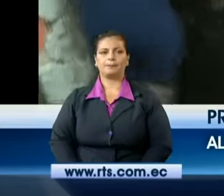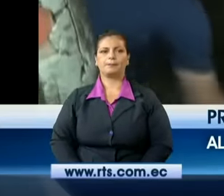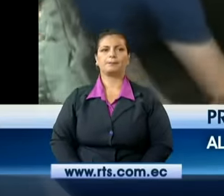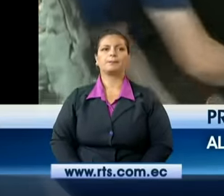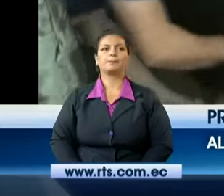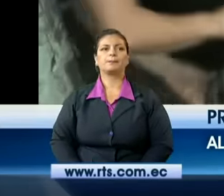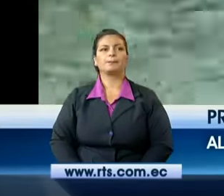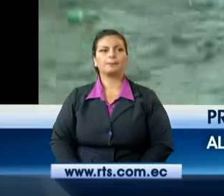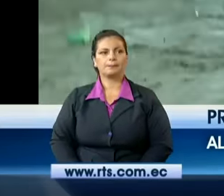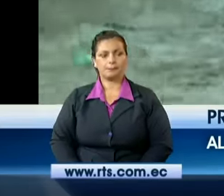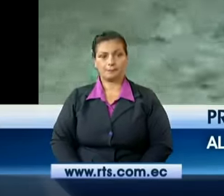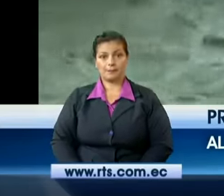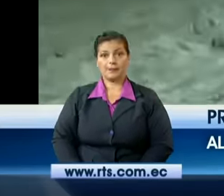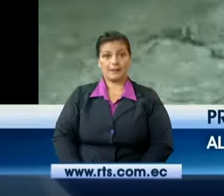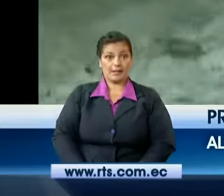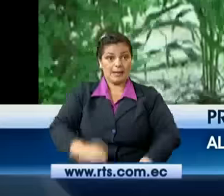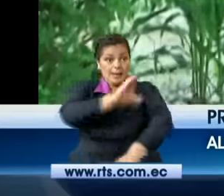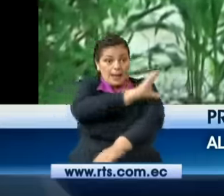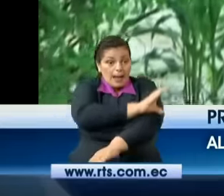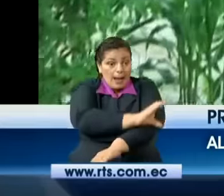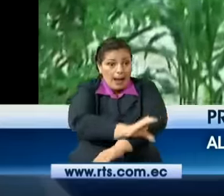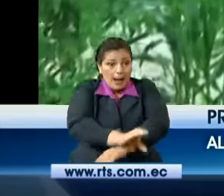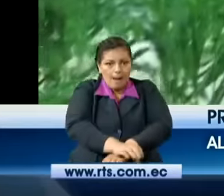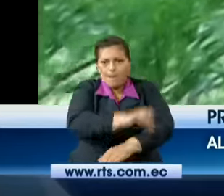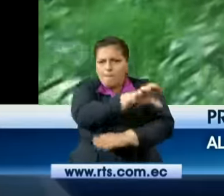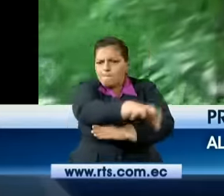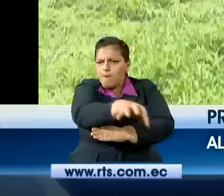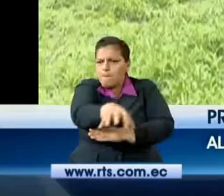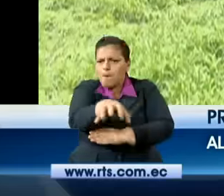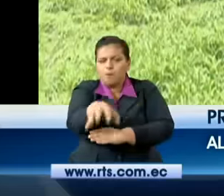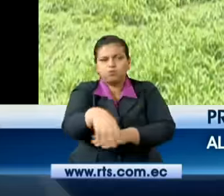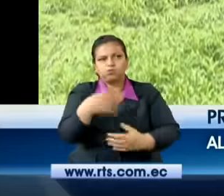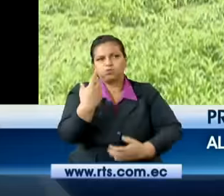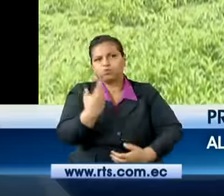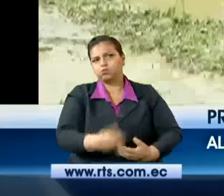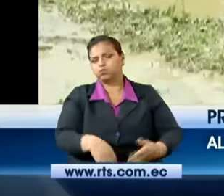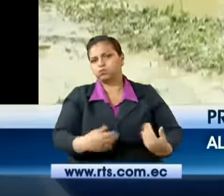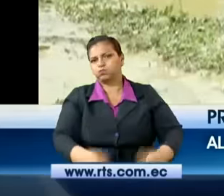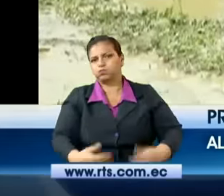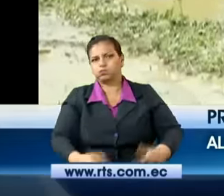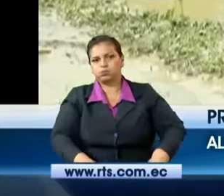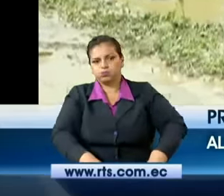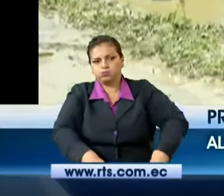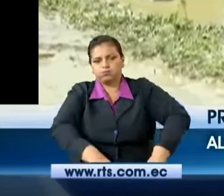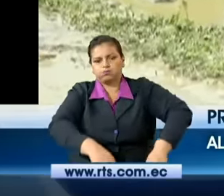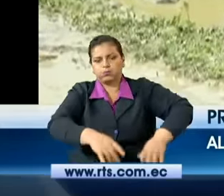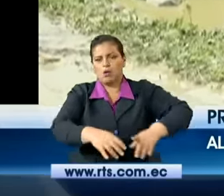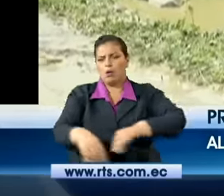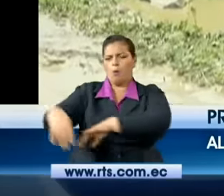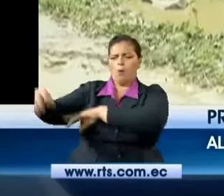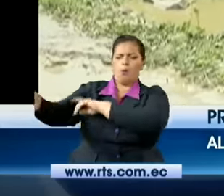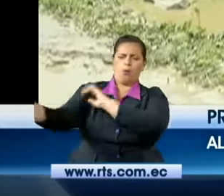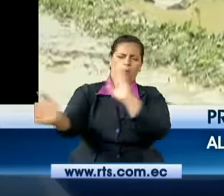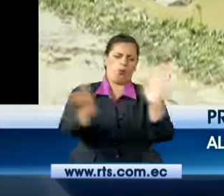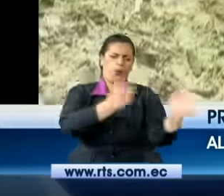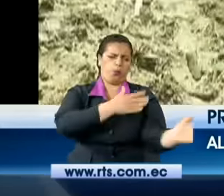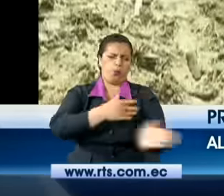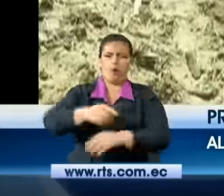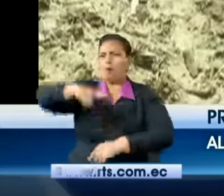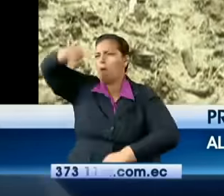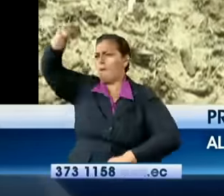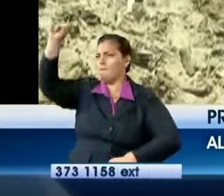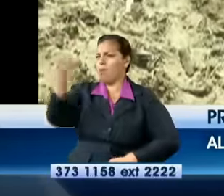Varios sectores rurales de la zona resultaron perjudicados tras el fuerte aguacero. Hubo viento, relámpago, trueno,